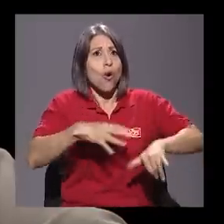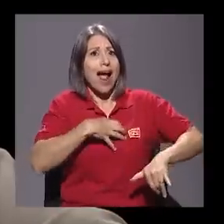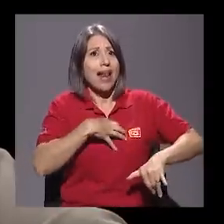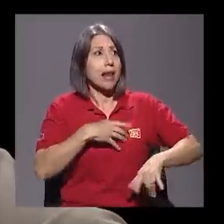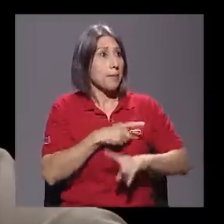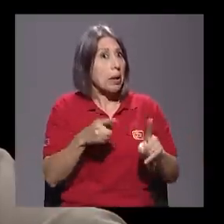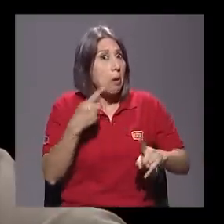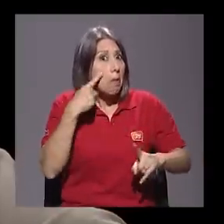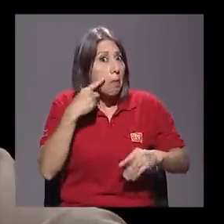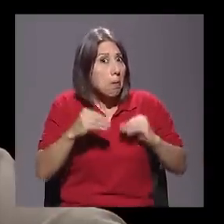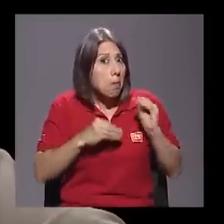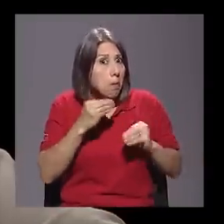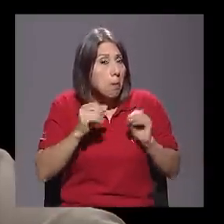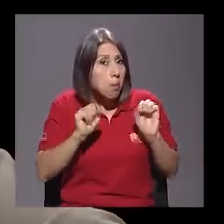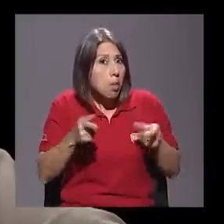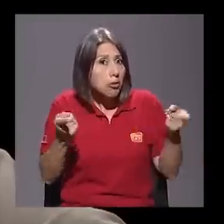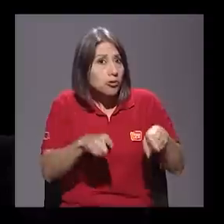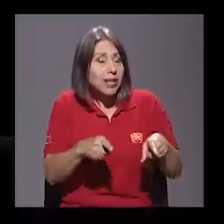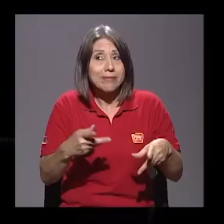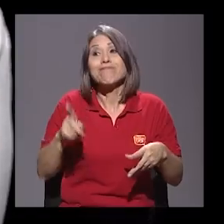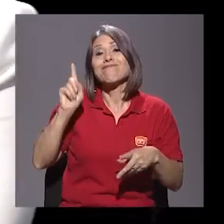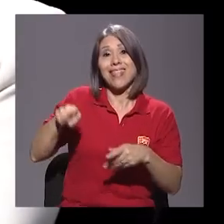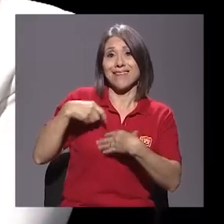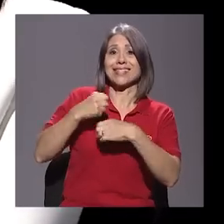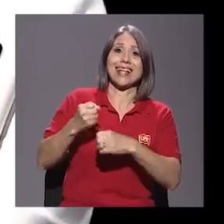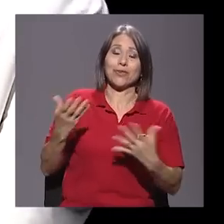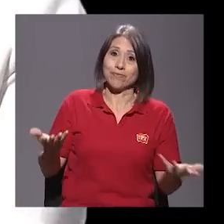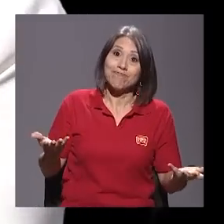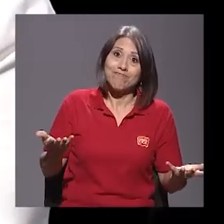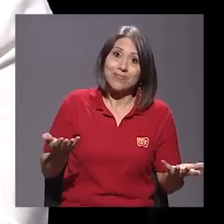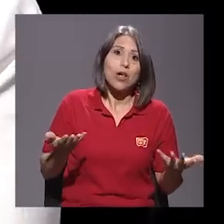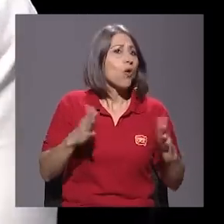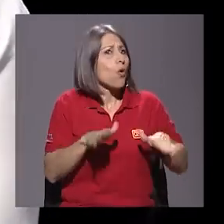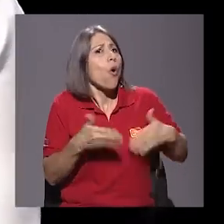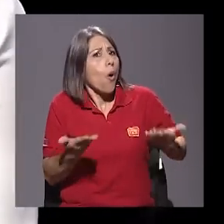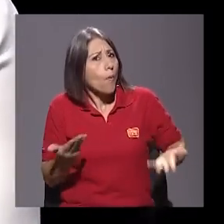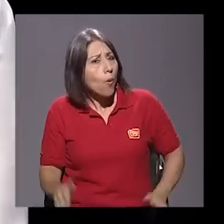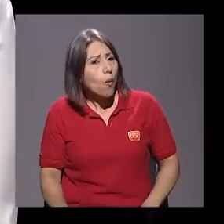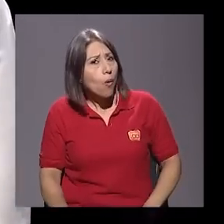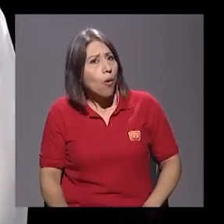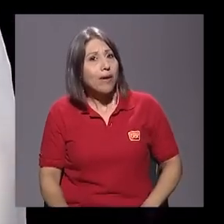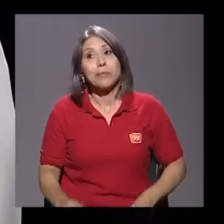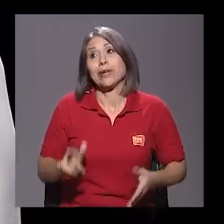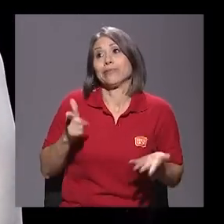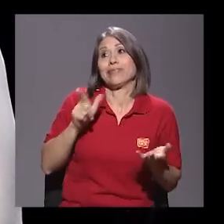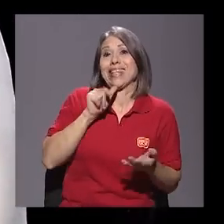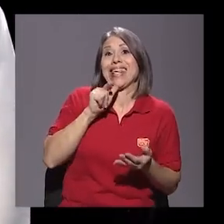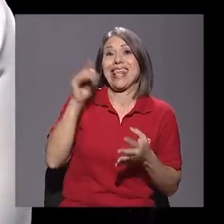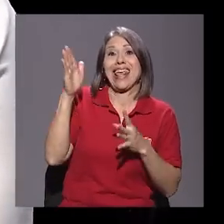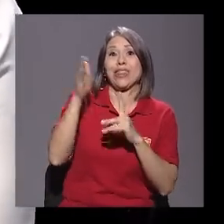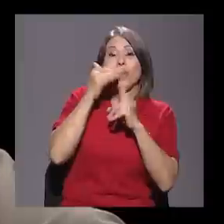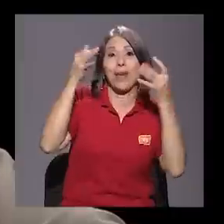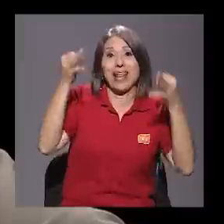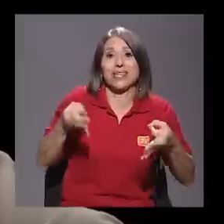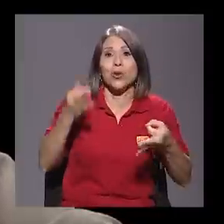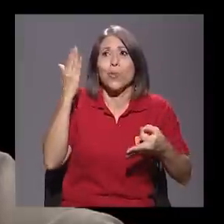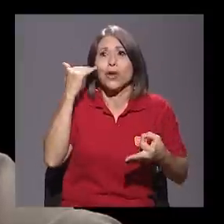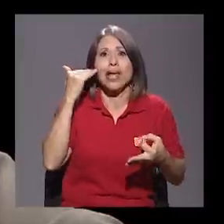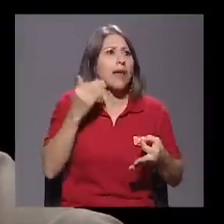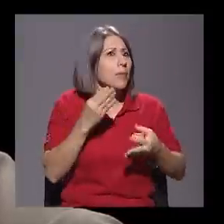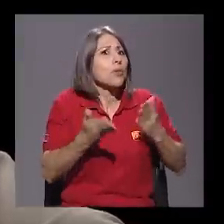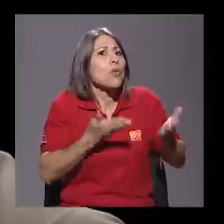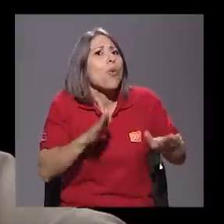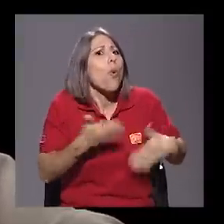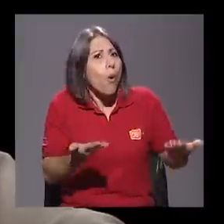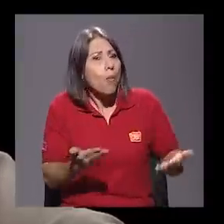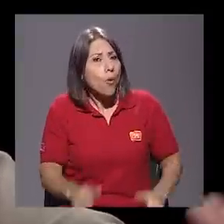eso suceda. Hay que hacerlo, no queda de otra. Bueno, ya la discusión de quién toma la decisión y por qué, ¿verdad? ¿Cómo lo hacemos,